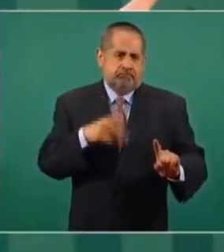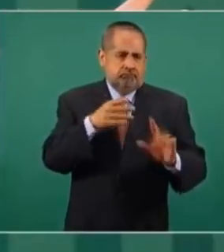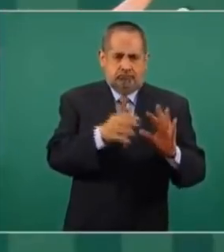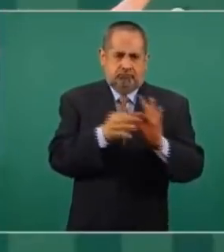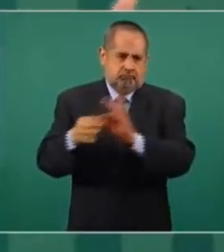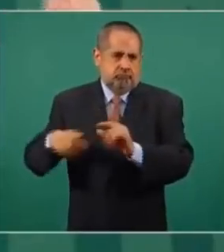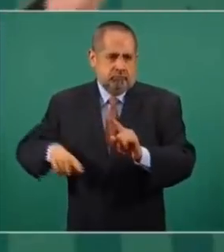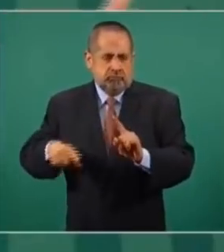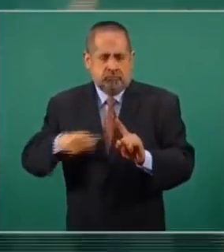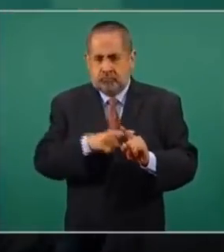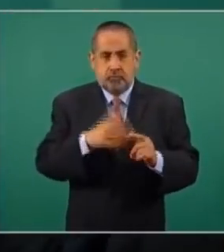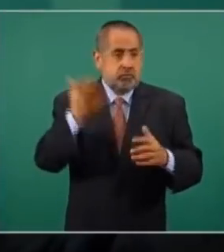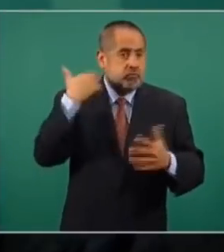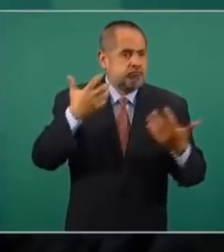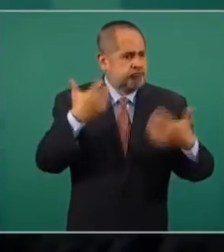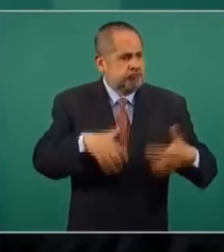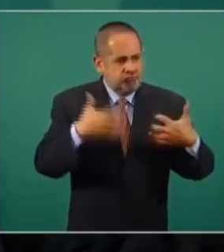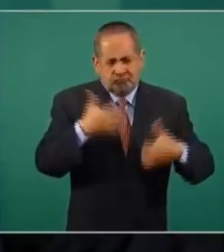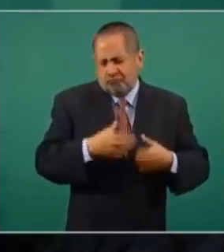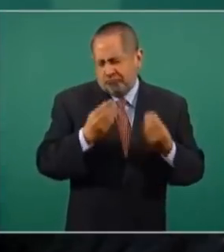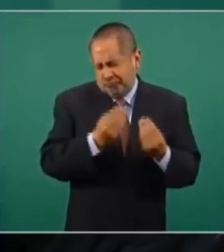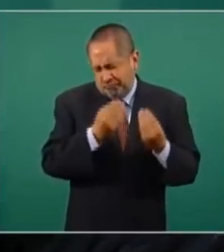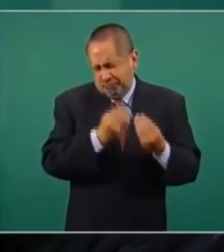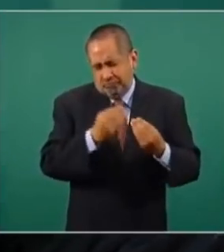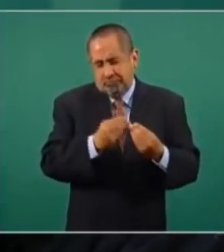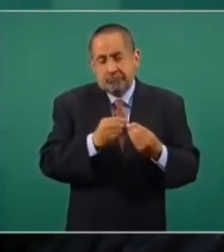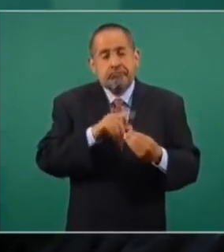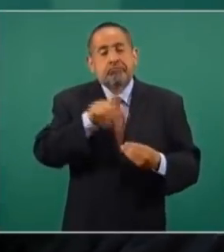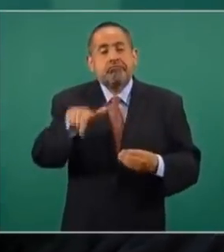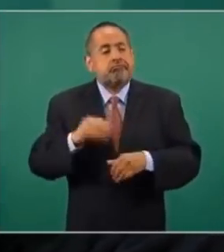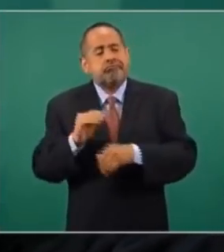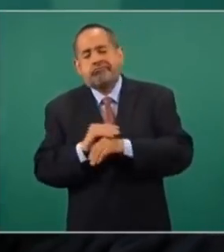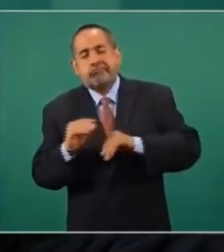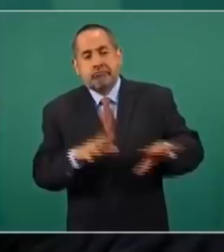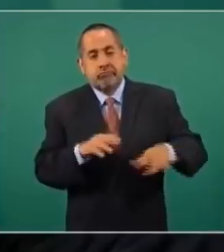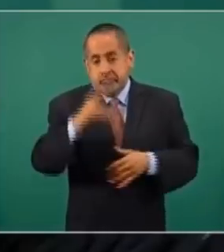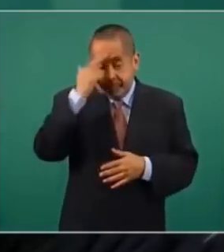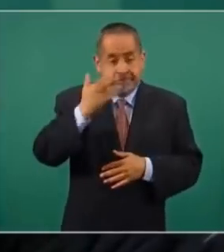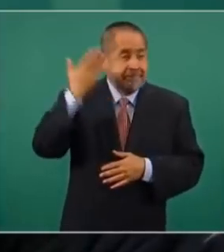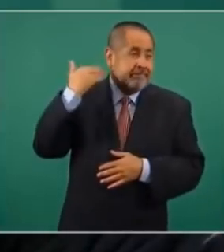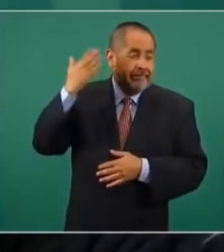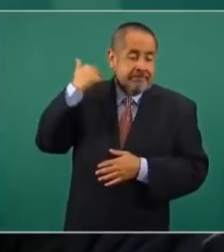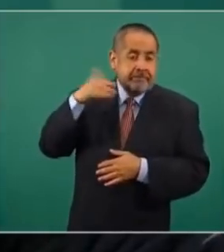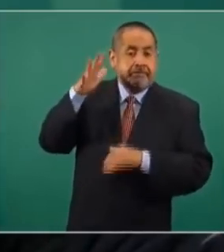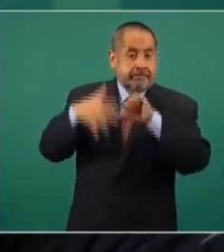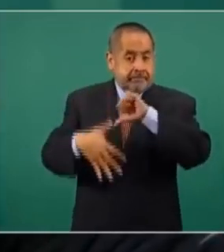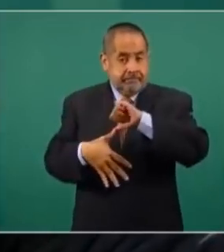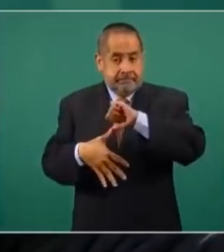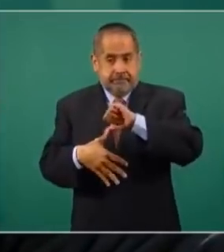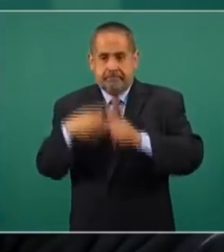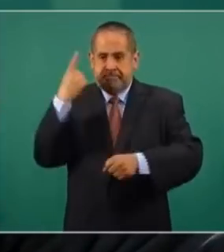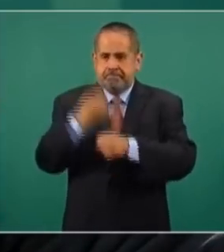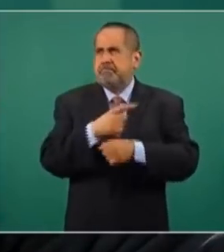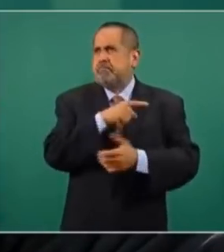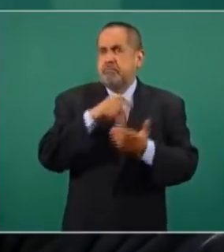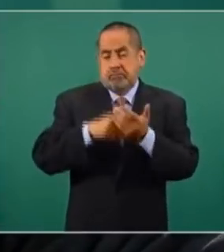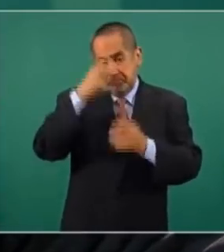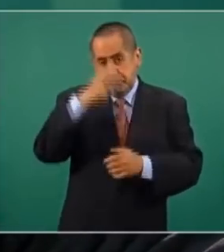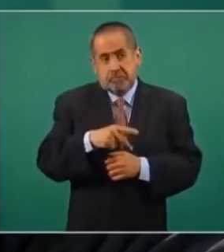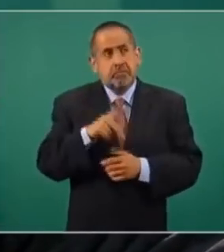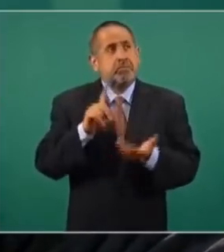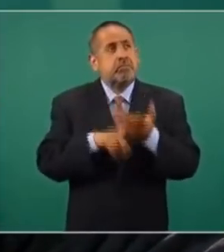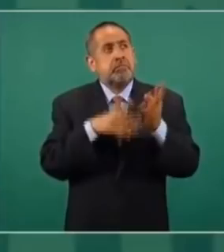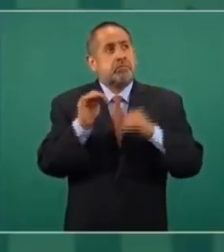paraestatal que producía muchas vacunas. De hecho, México era el principal productor de América Latina de vacunas hasta los